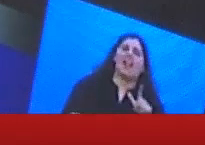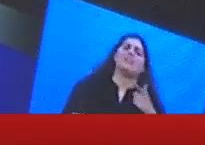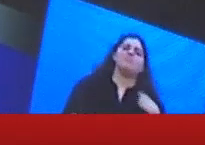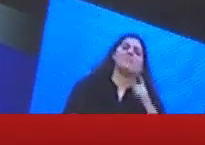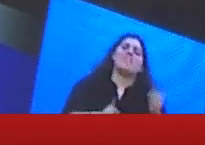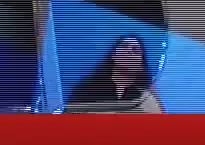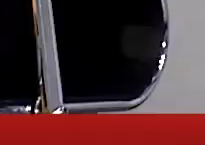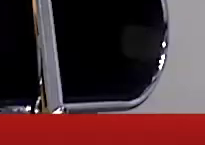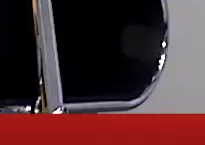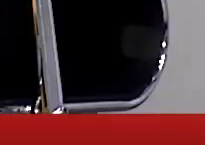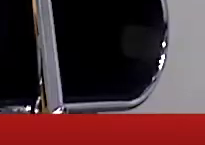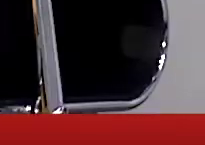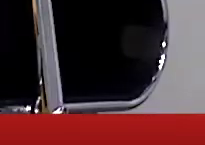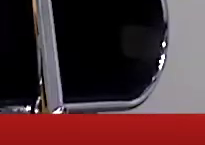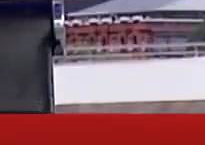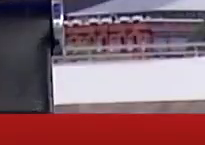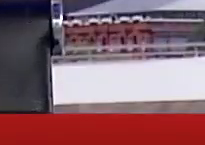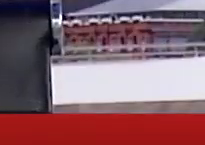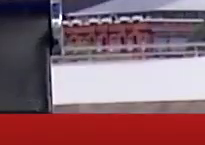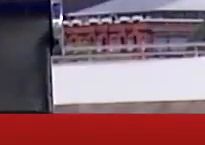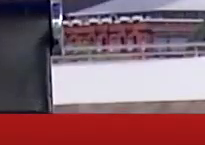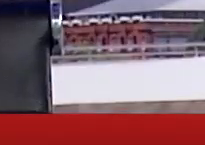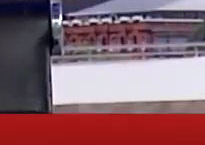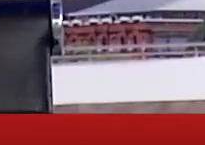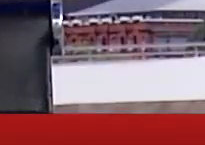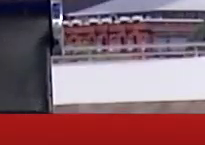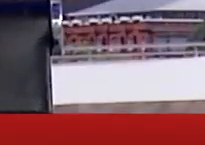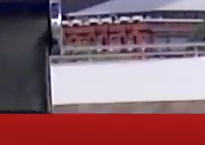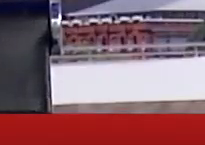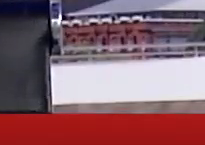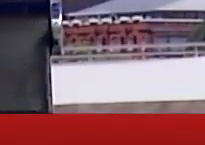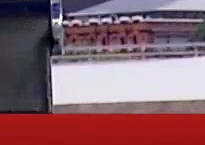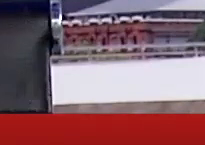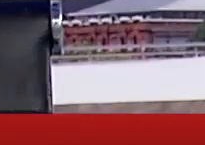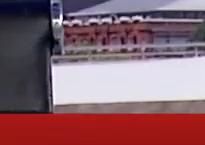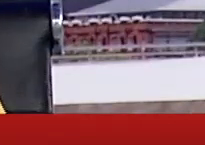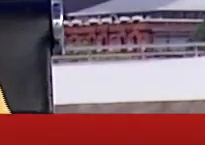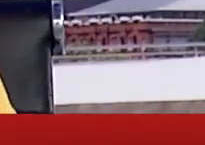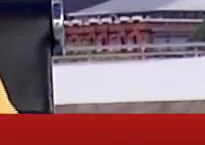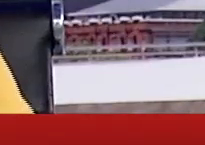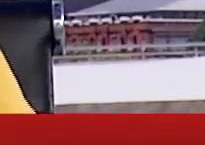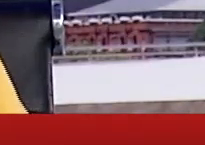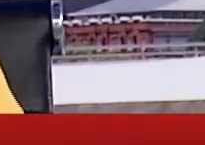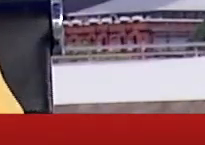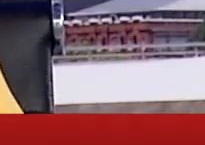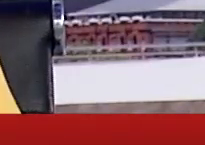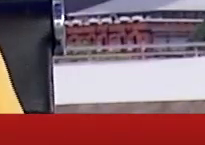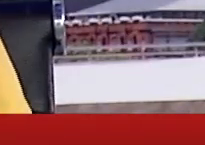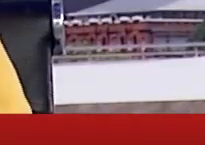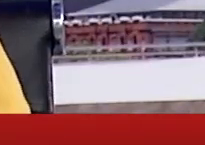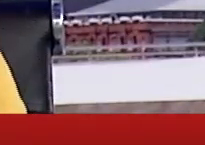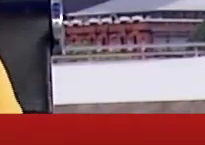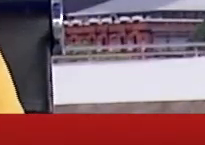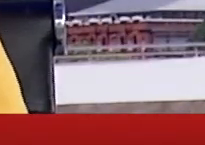los intereses del sector privado. Ahora, ¿qué fue lo que dijeron el resto de los candidatos? Que tuvieron apenas